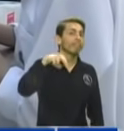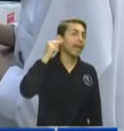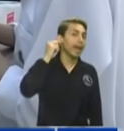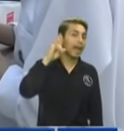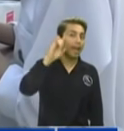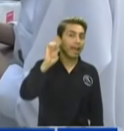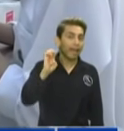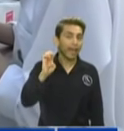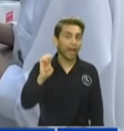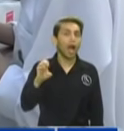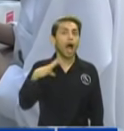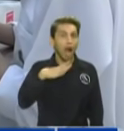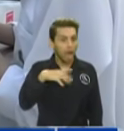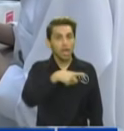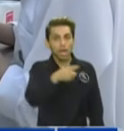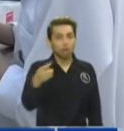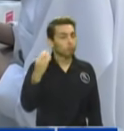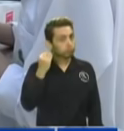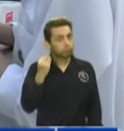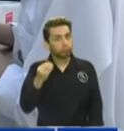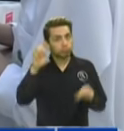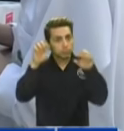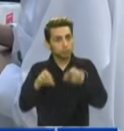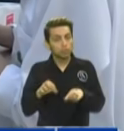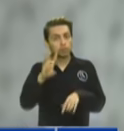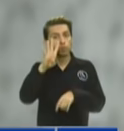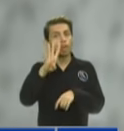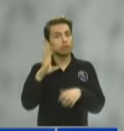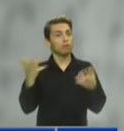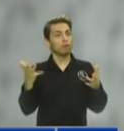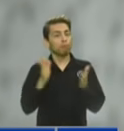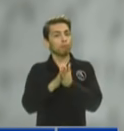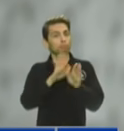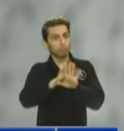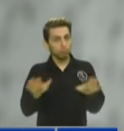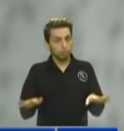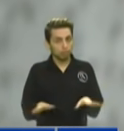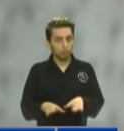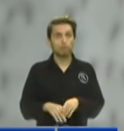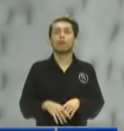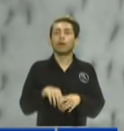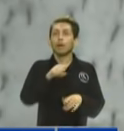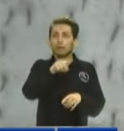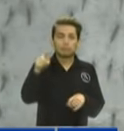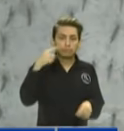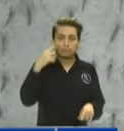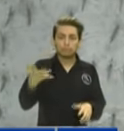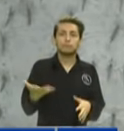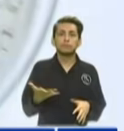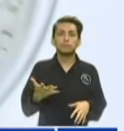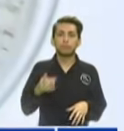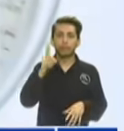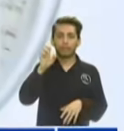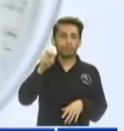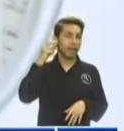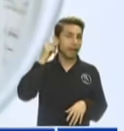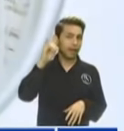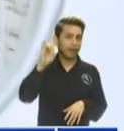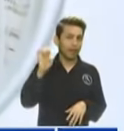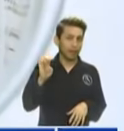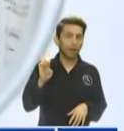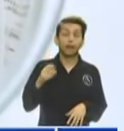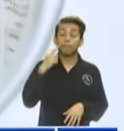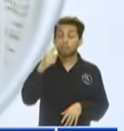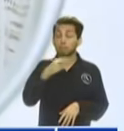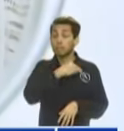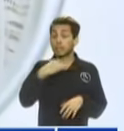ha dejado a 4 guatemaltecos fallecidos y uno que se encuentra con vida de los 5 casos confirmados. Según el Ministerio de Salud